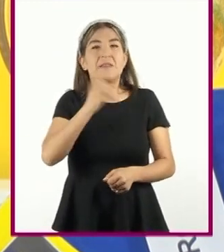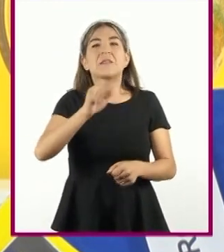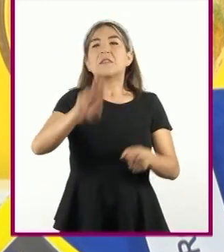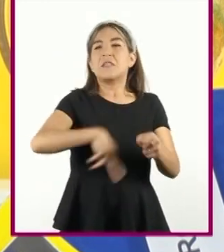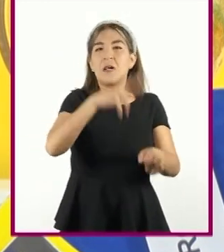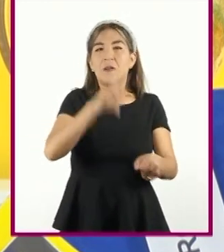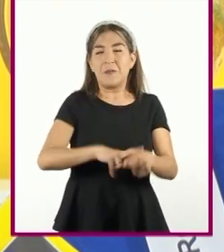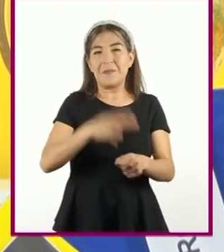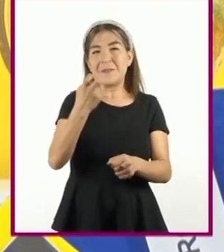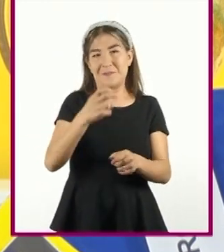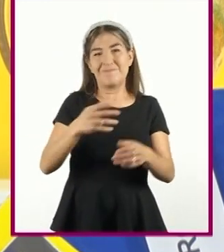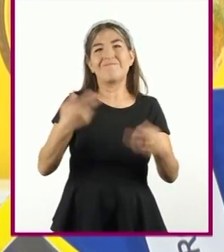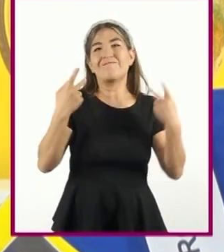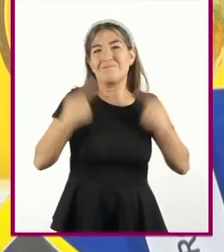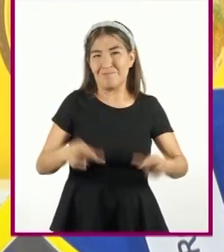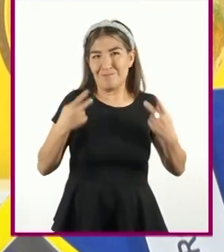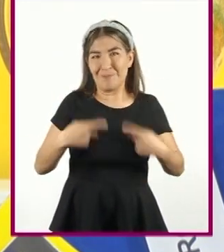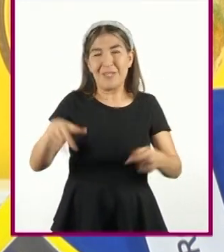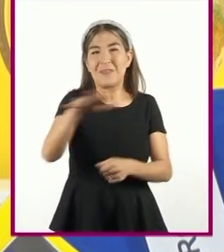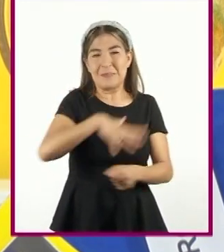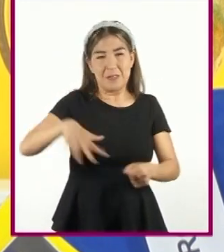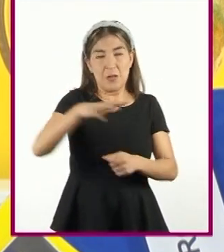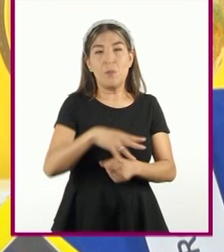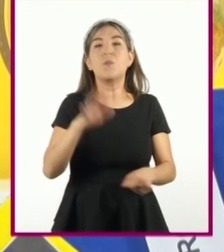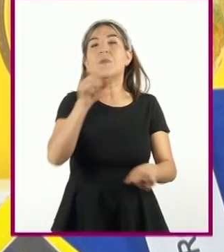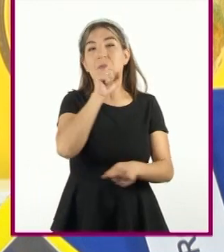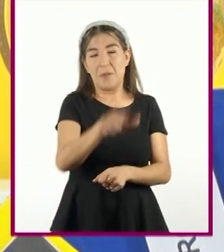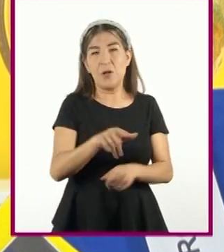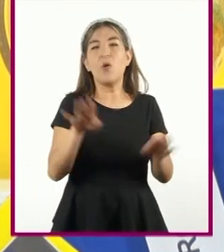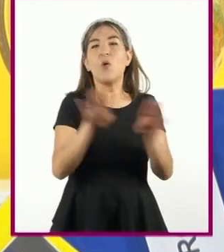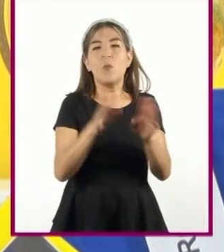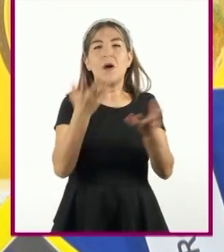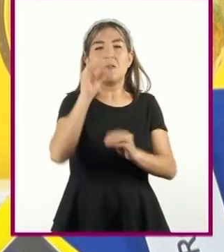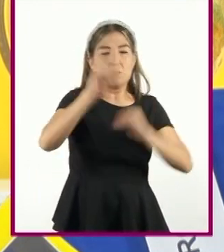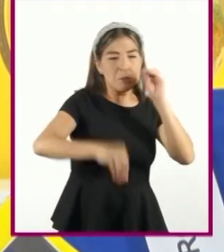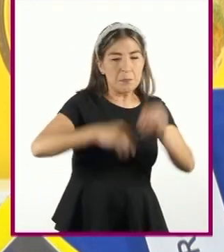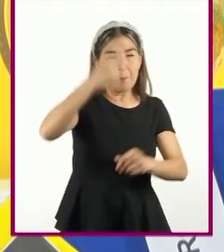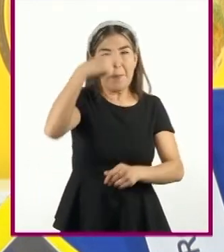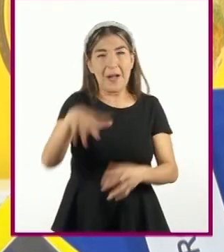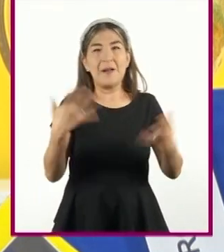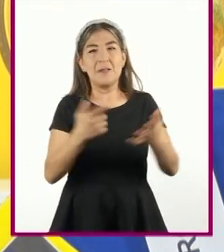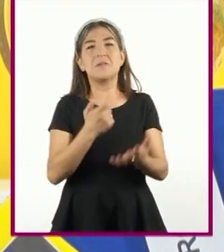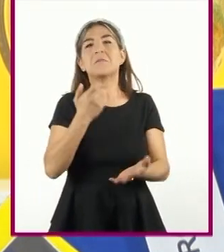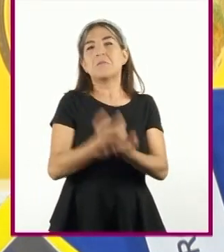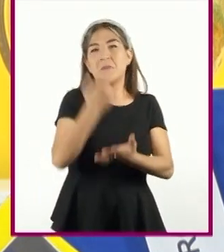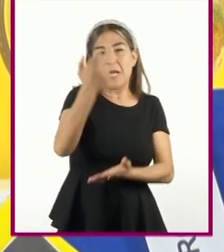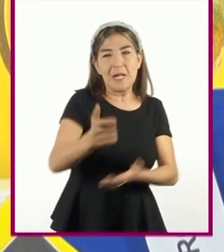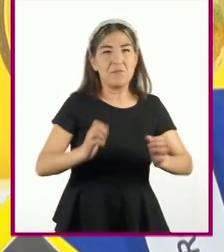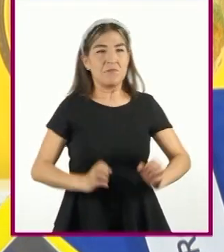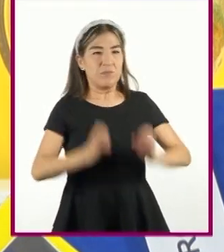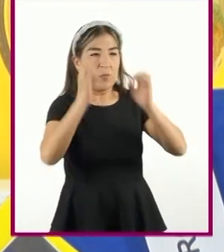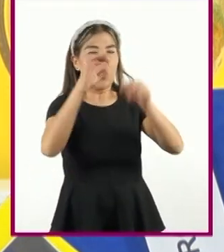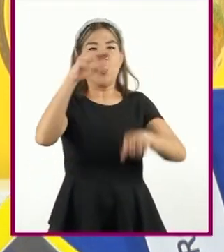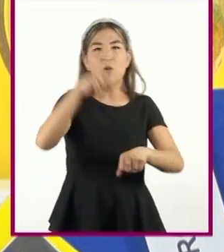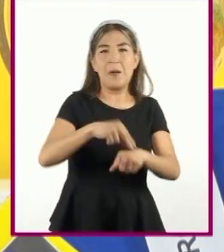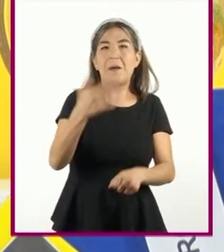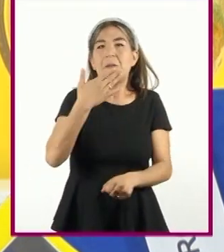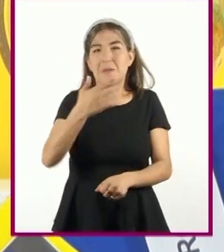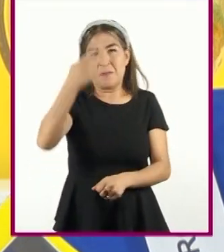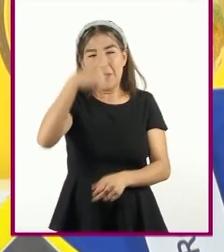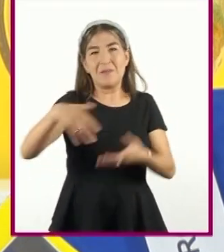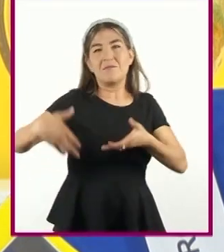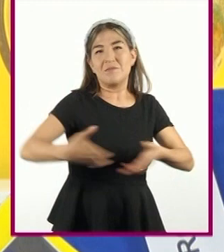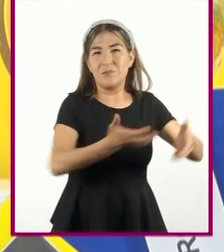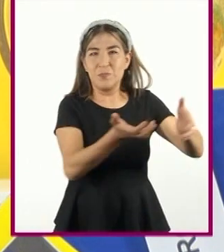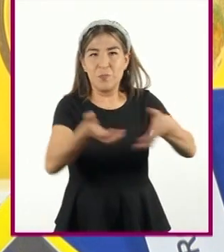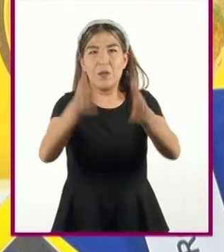los que está expuesta la población, así como diseñar la infraestructura adecuada y resistente para las